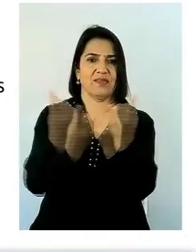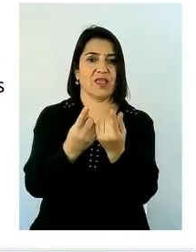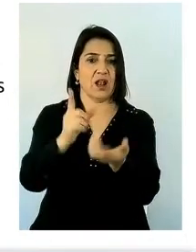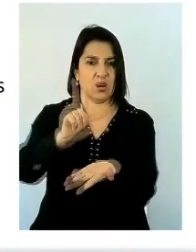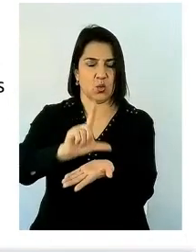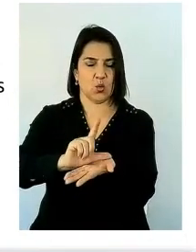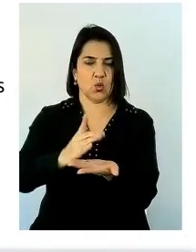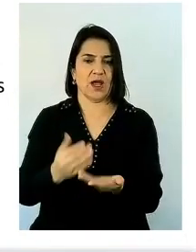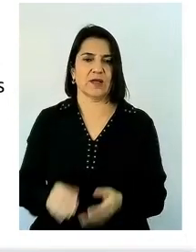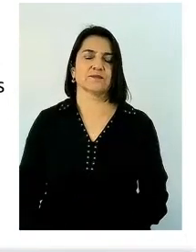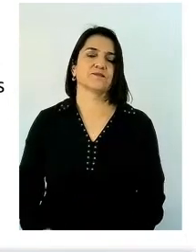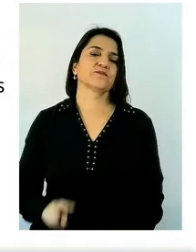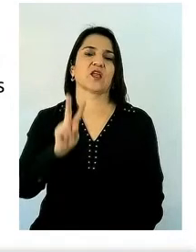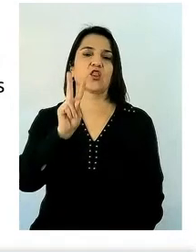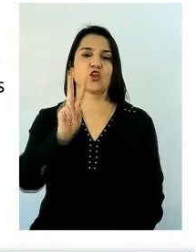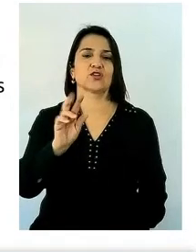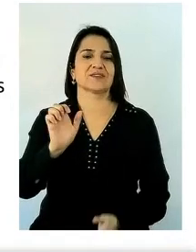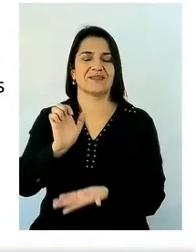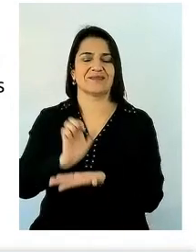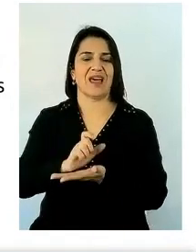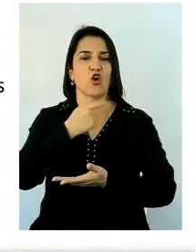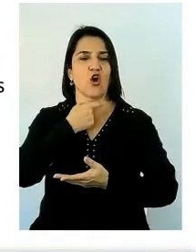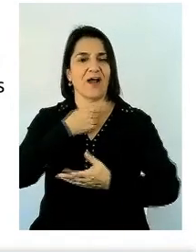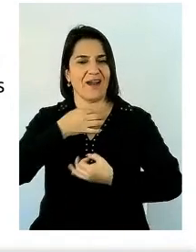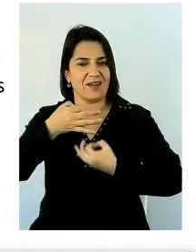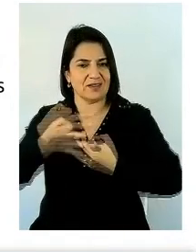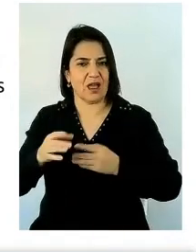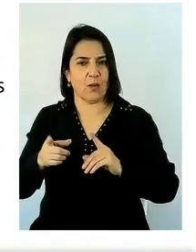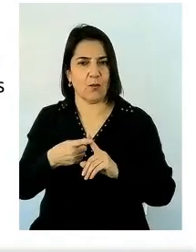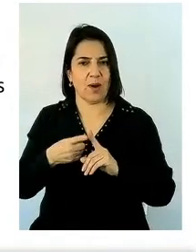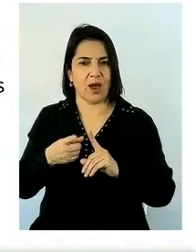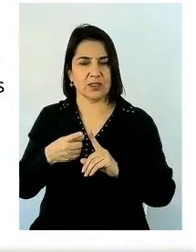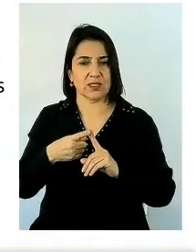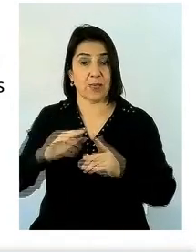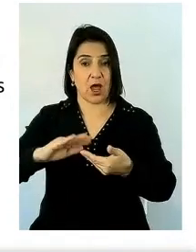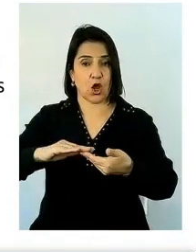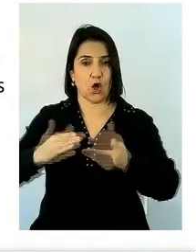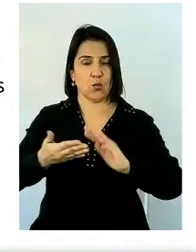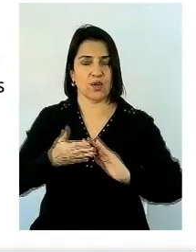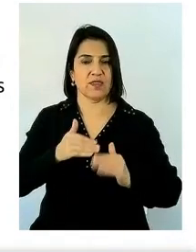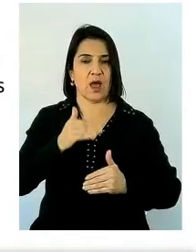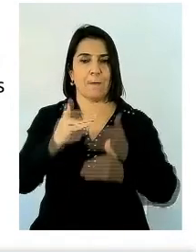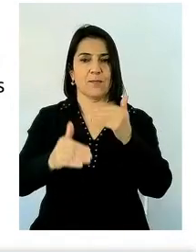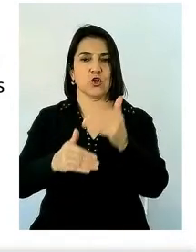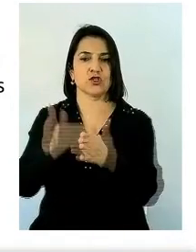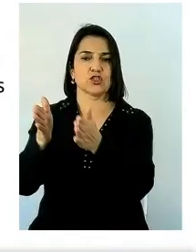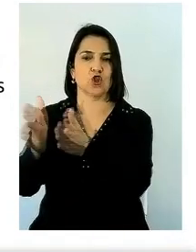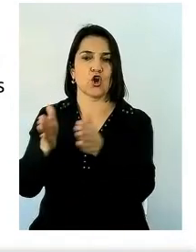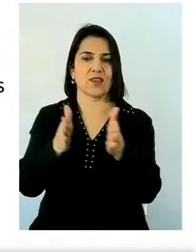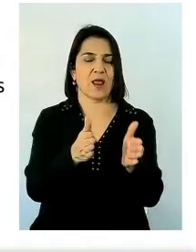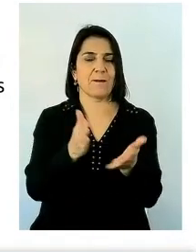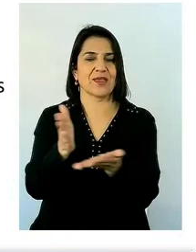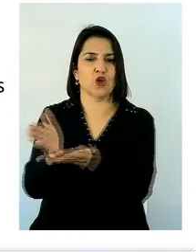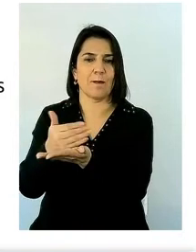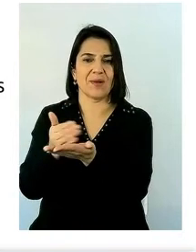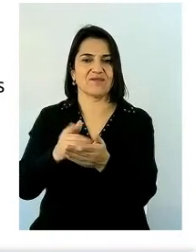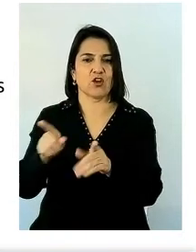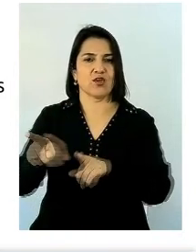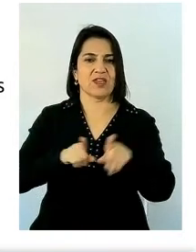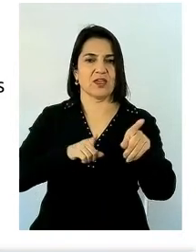Estado garantizará la participación de la comunidad en los procesos de ordenamiento, planificación y gestión territorial, como